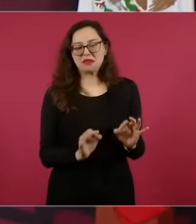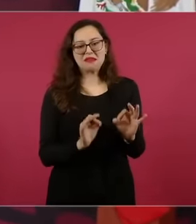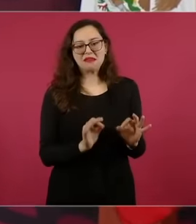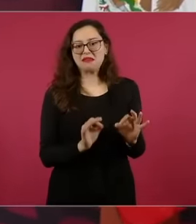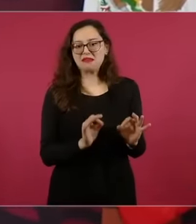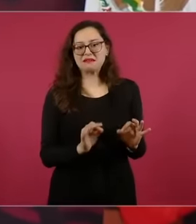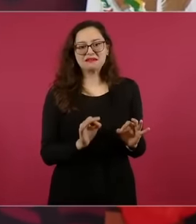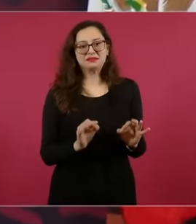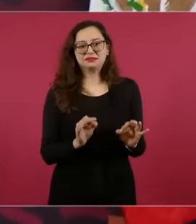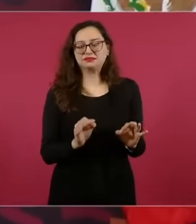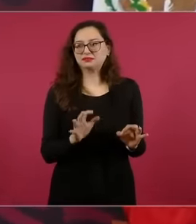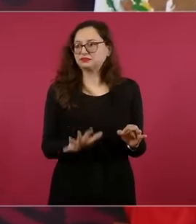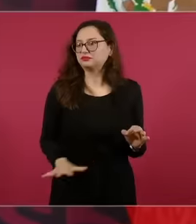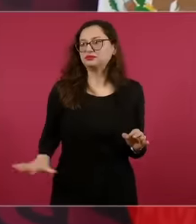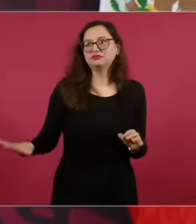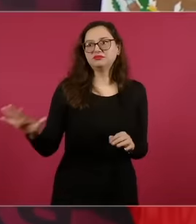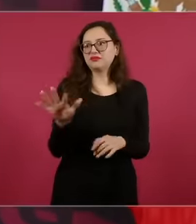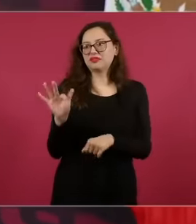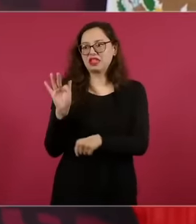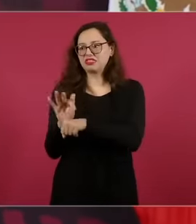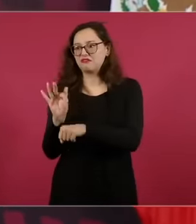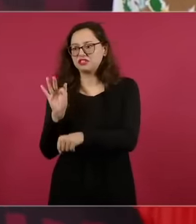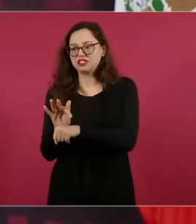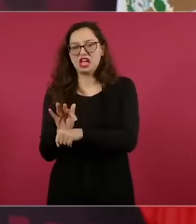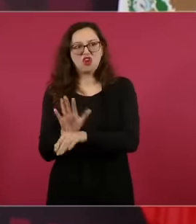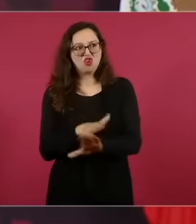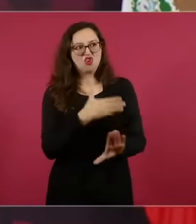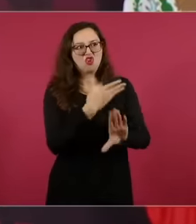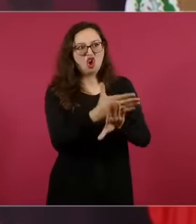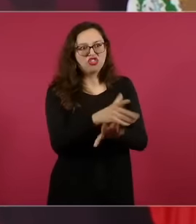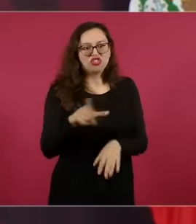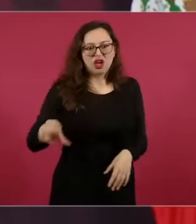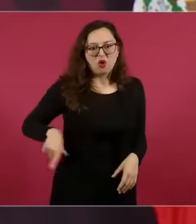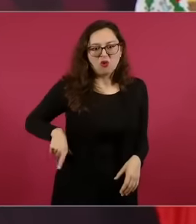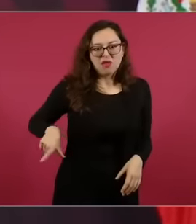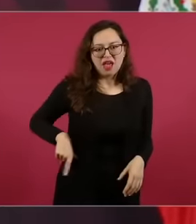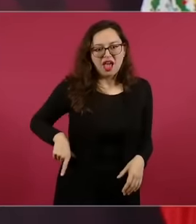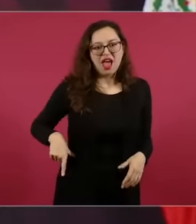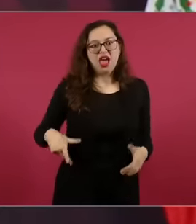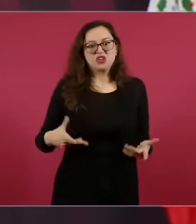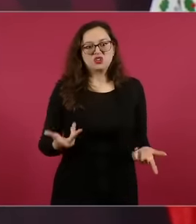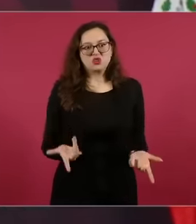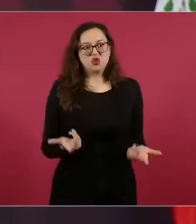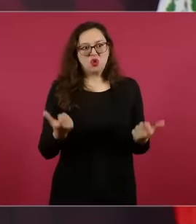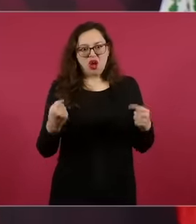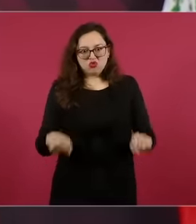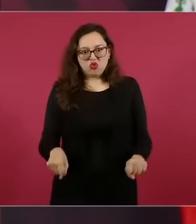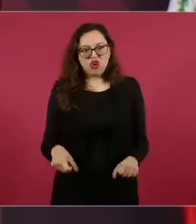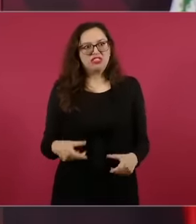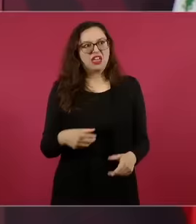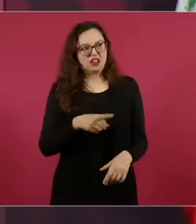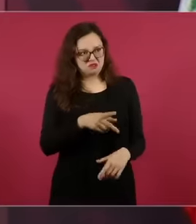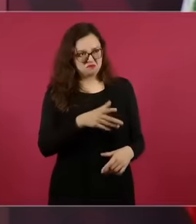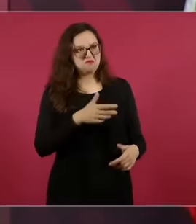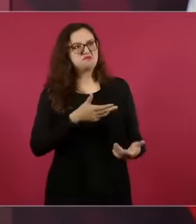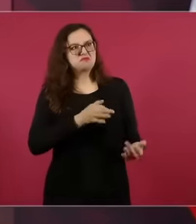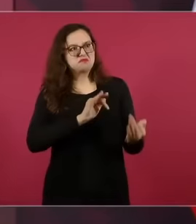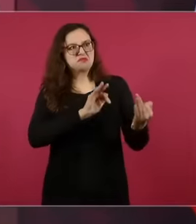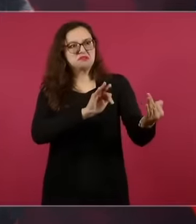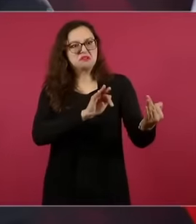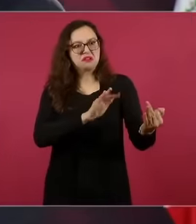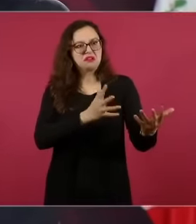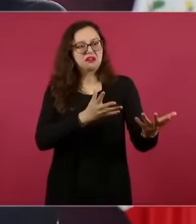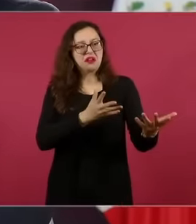de los intereses del pueblo y se enfrentaba al poder autoritario. Y